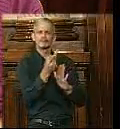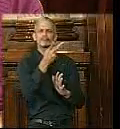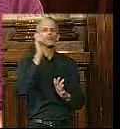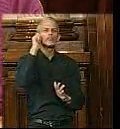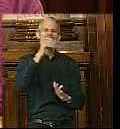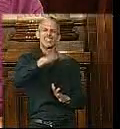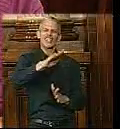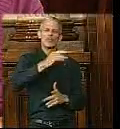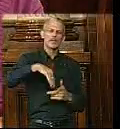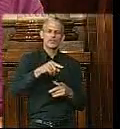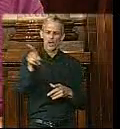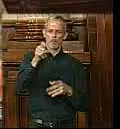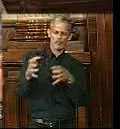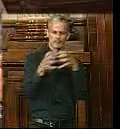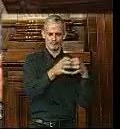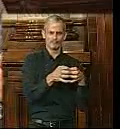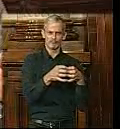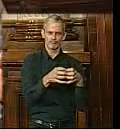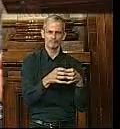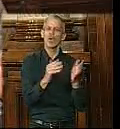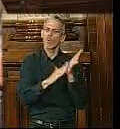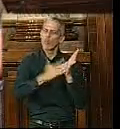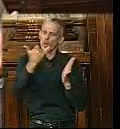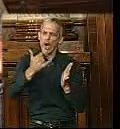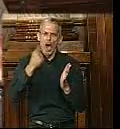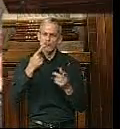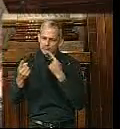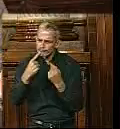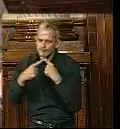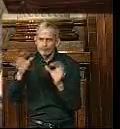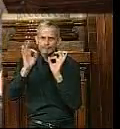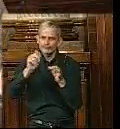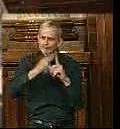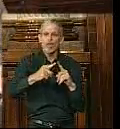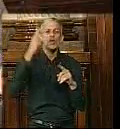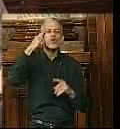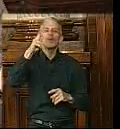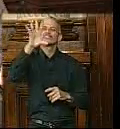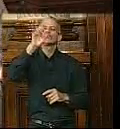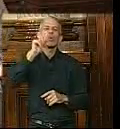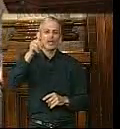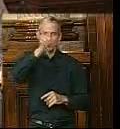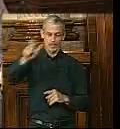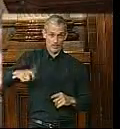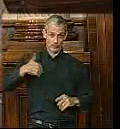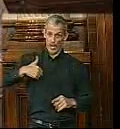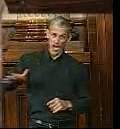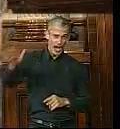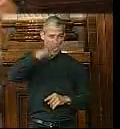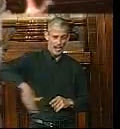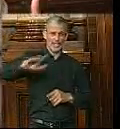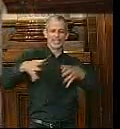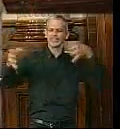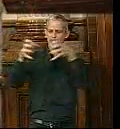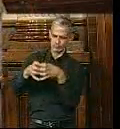recorte identificado, medido basado en la evidencia. Hay unas 950.000 personas en Argentina sobre